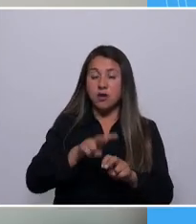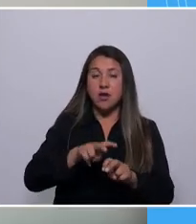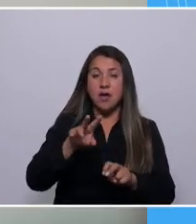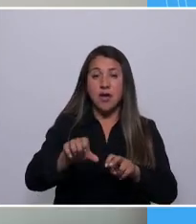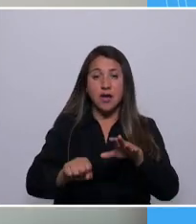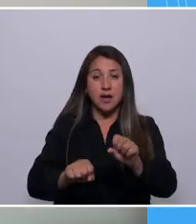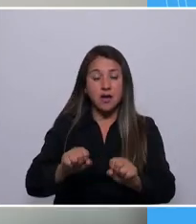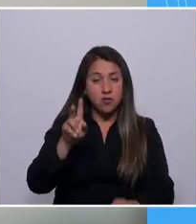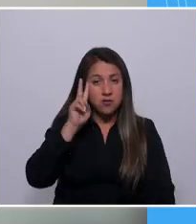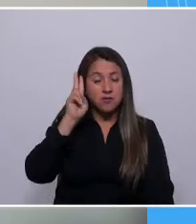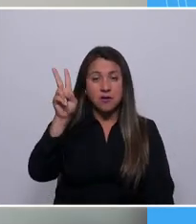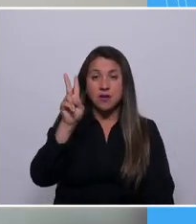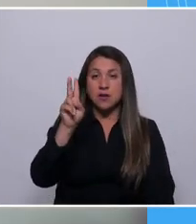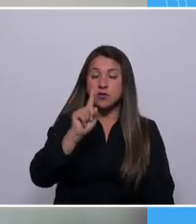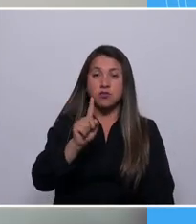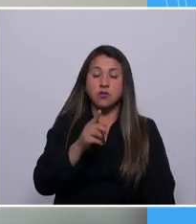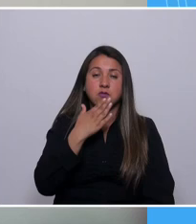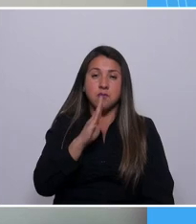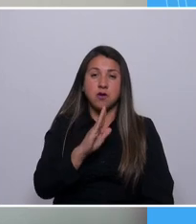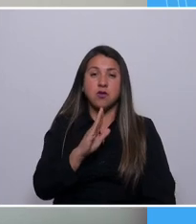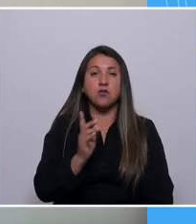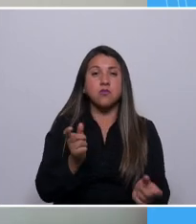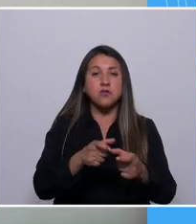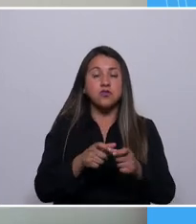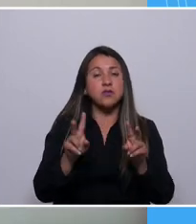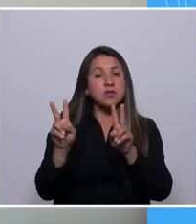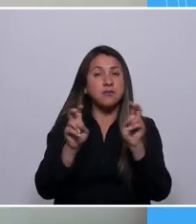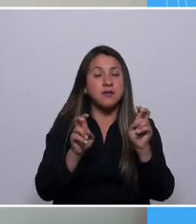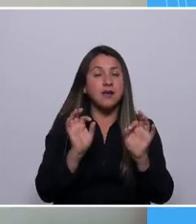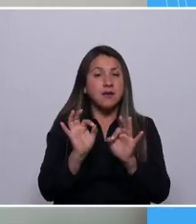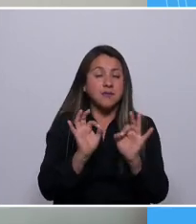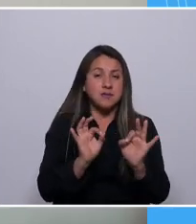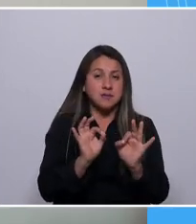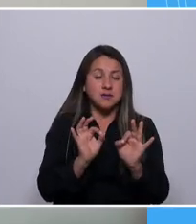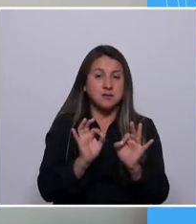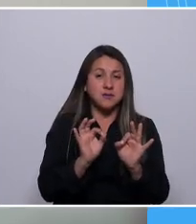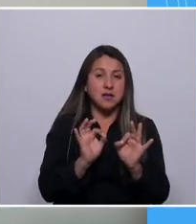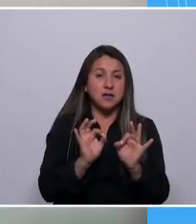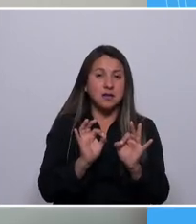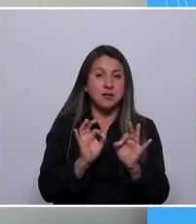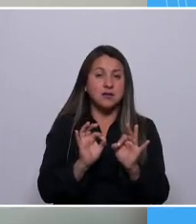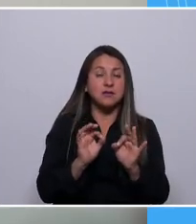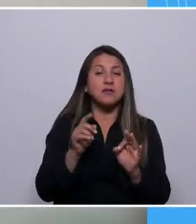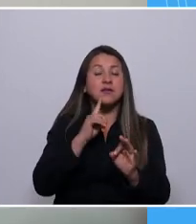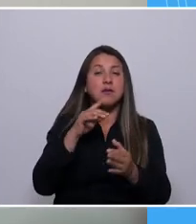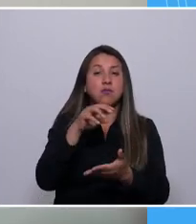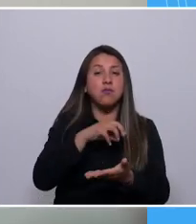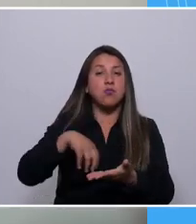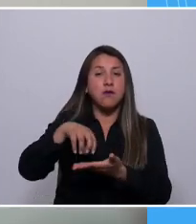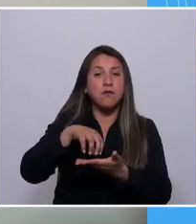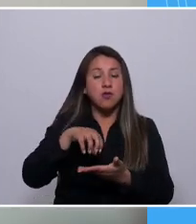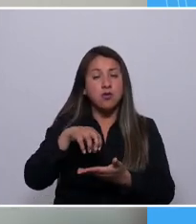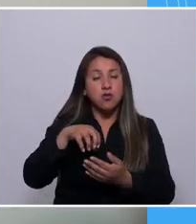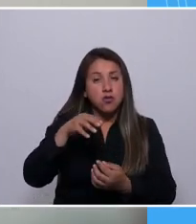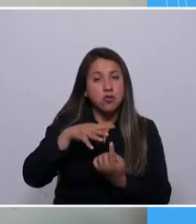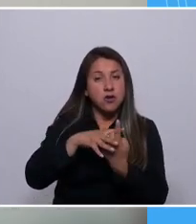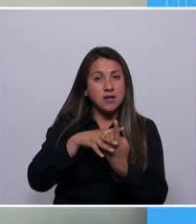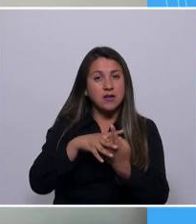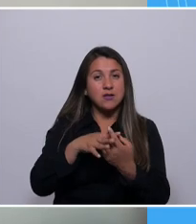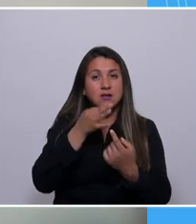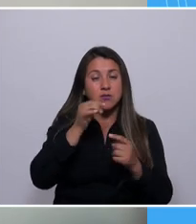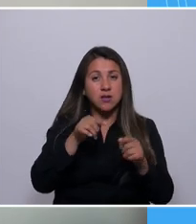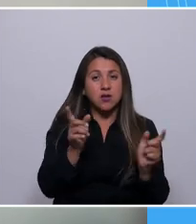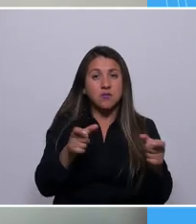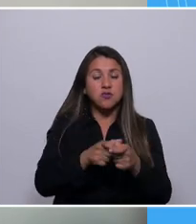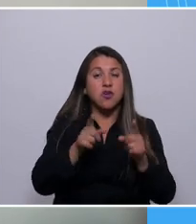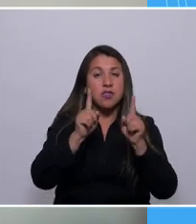que no era lo óptimo una comisión temática exclusiva de temas relativos a los pueblos originarios. Es por ello que estimamos que esta comisión debe